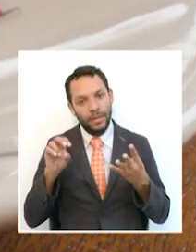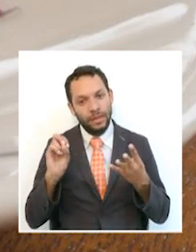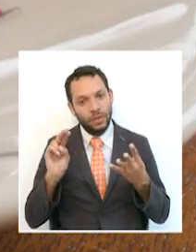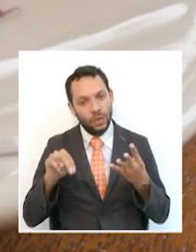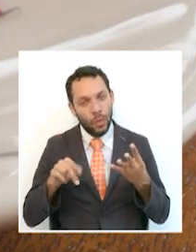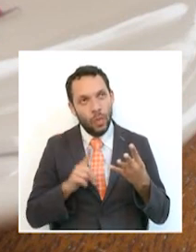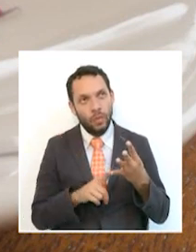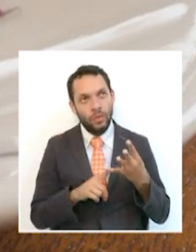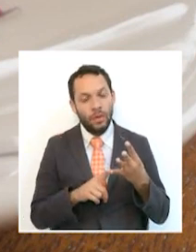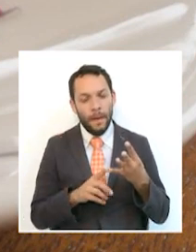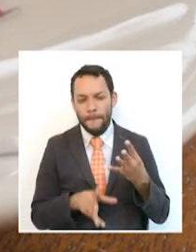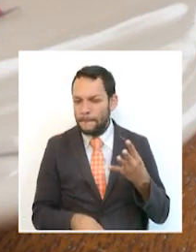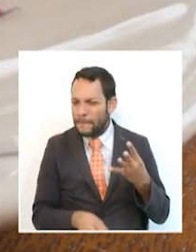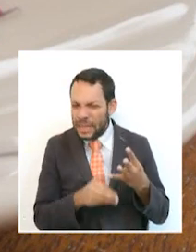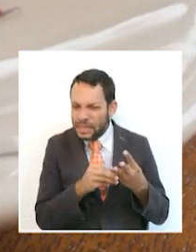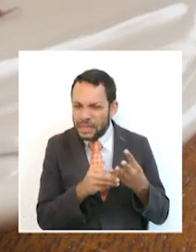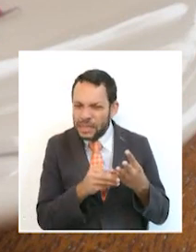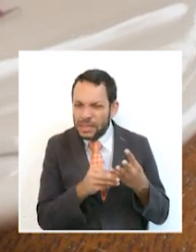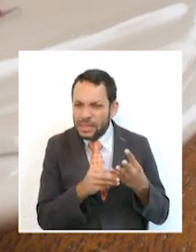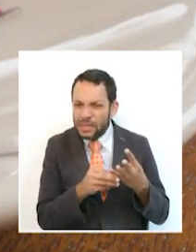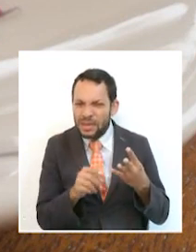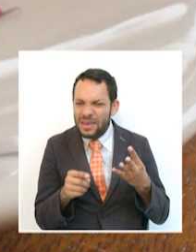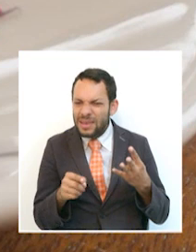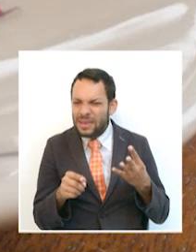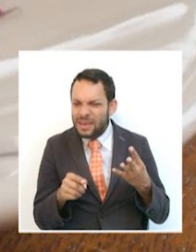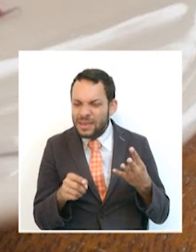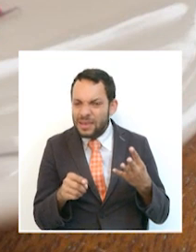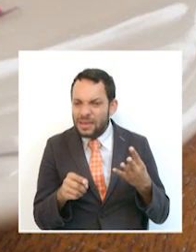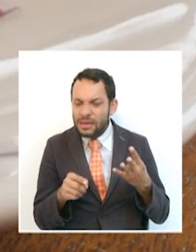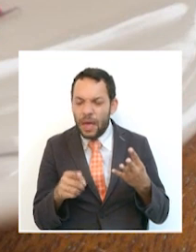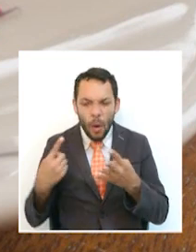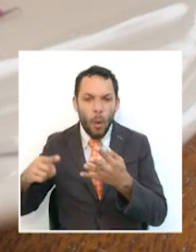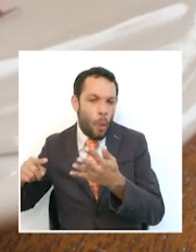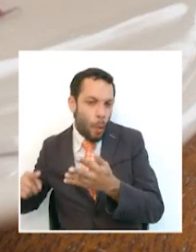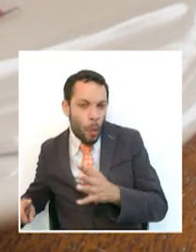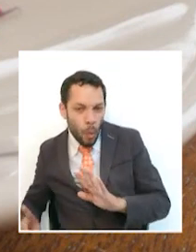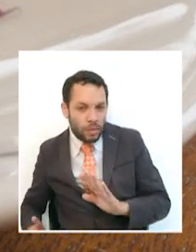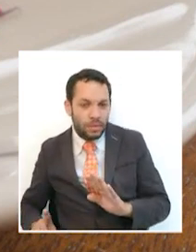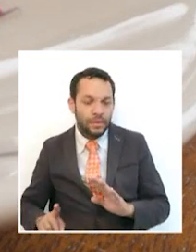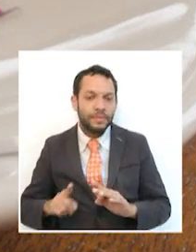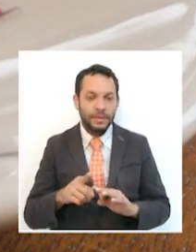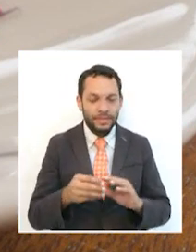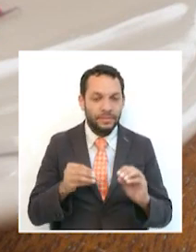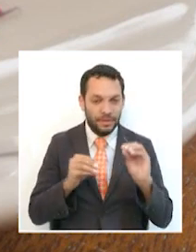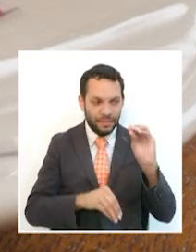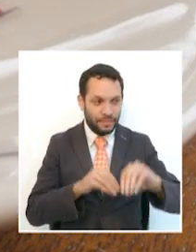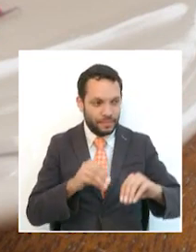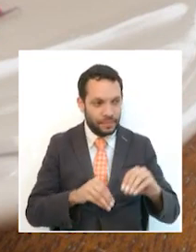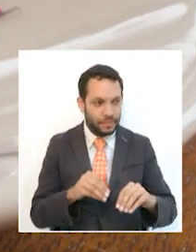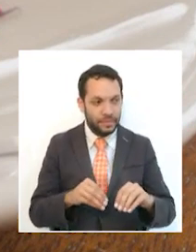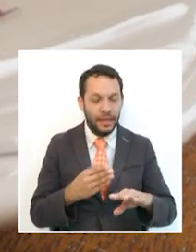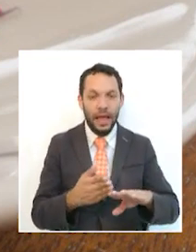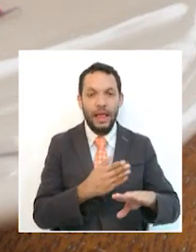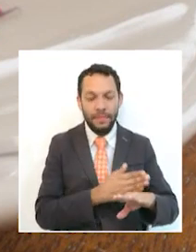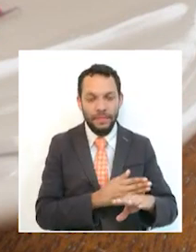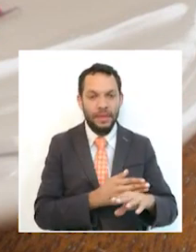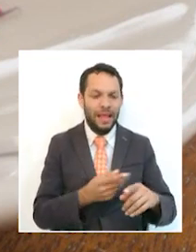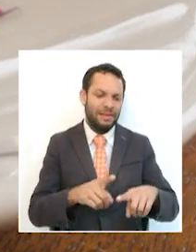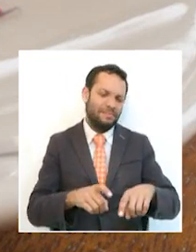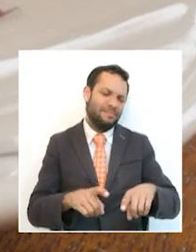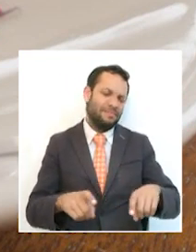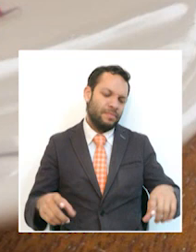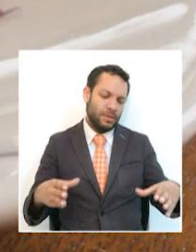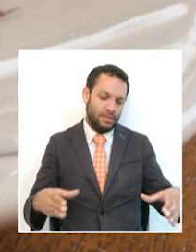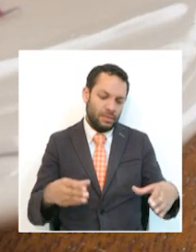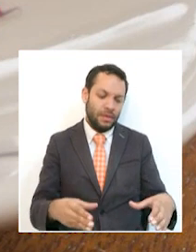viene la otra parte ahí no es de pican bueno este es jengibre con la mala aquí el que está en esta punta de acá de todas formas es un juego